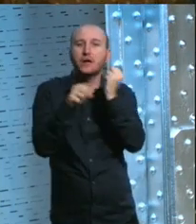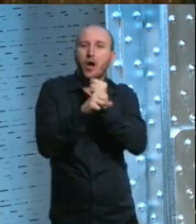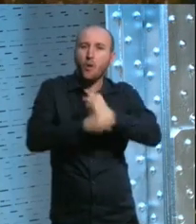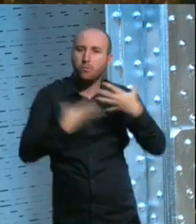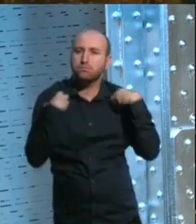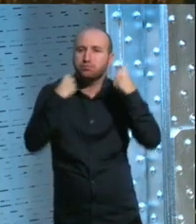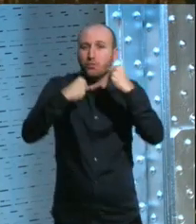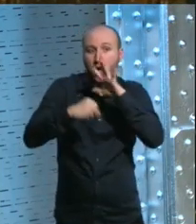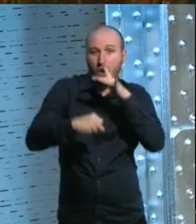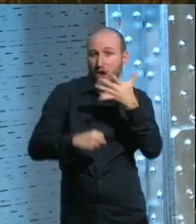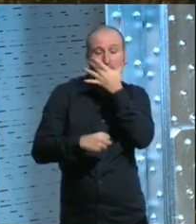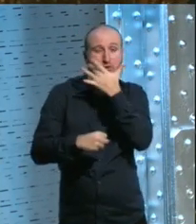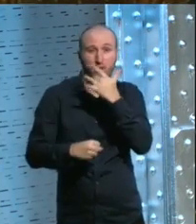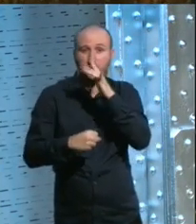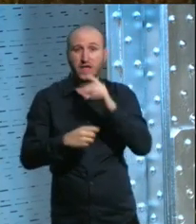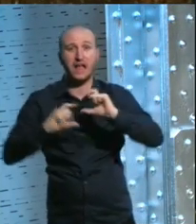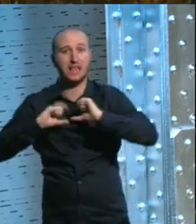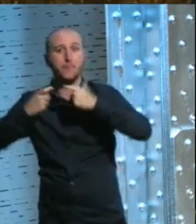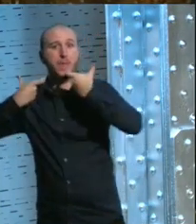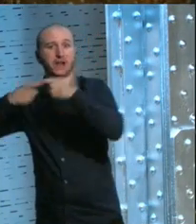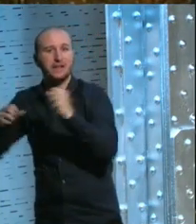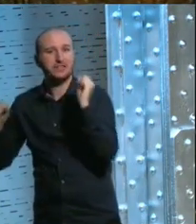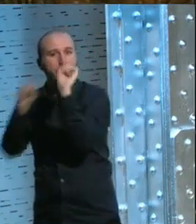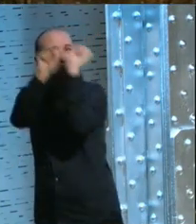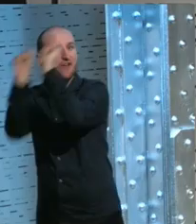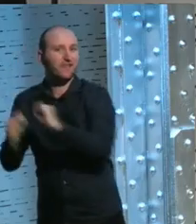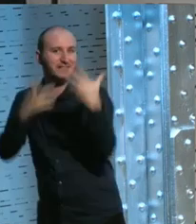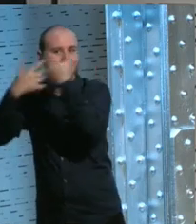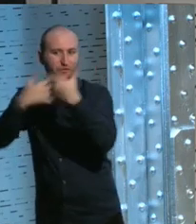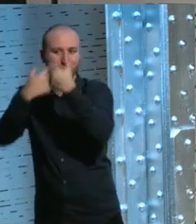conozca que el Departamento de Defensa de los Estados Unidos. Absolutamente.